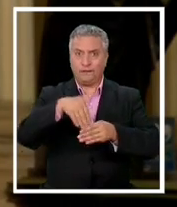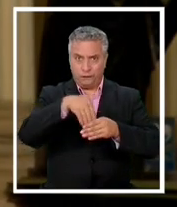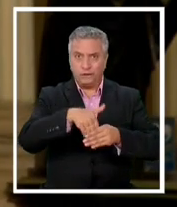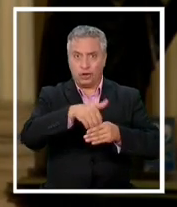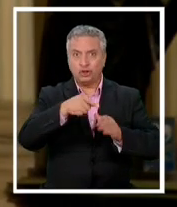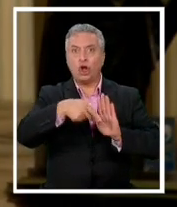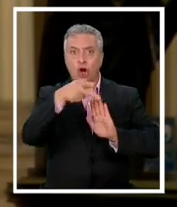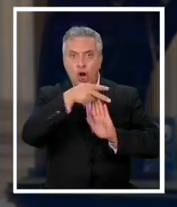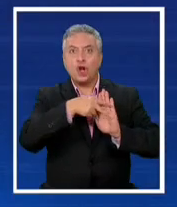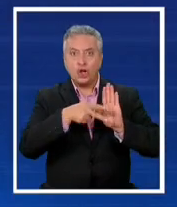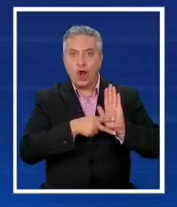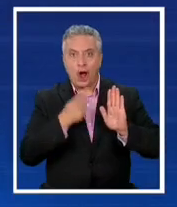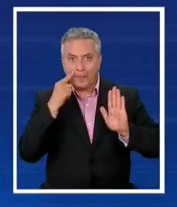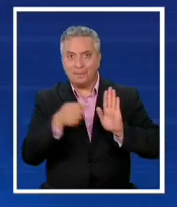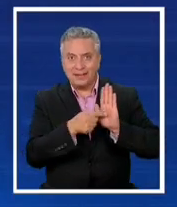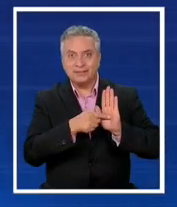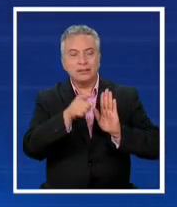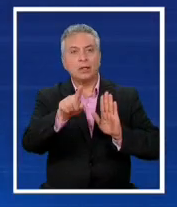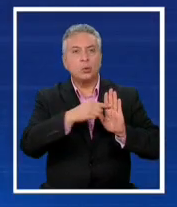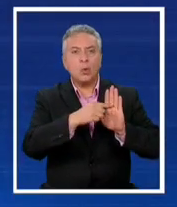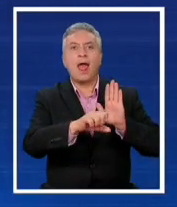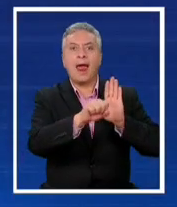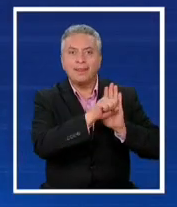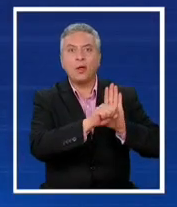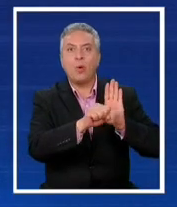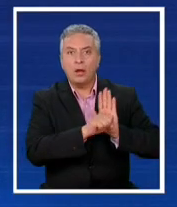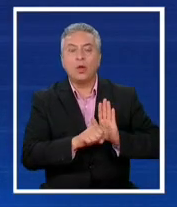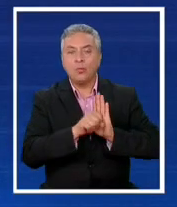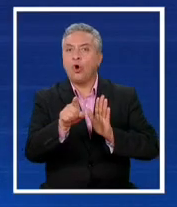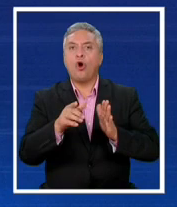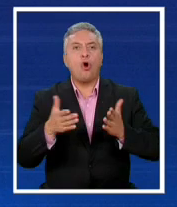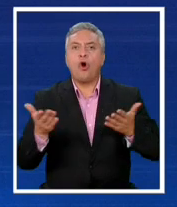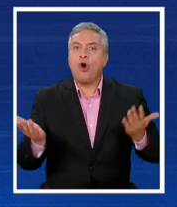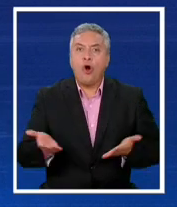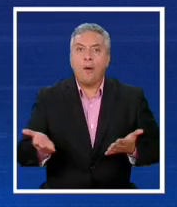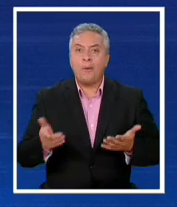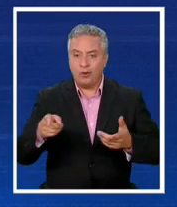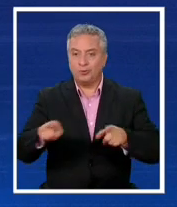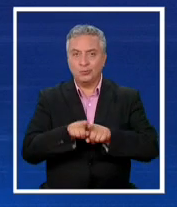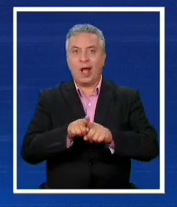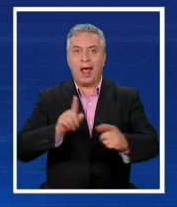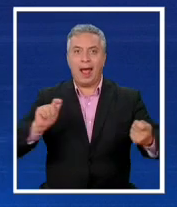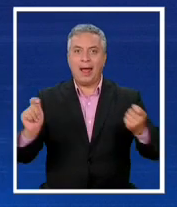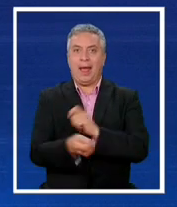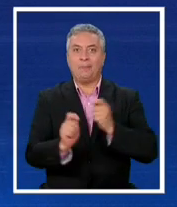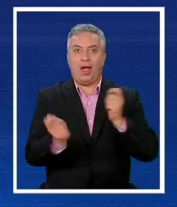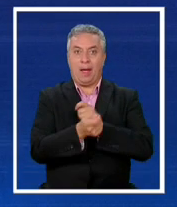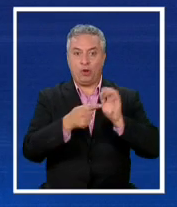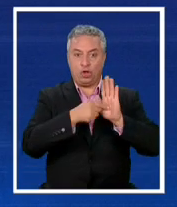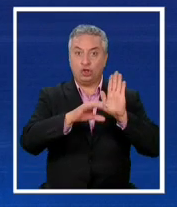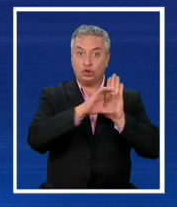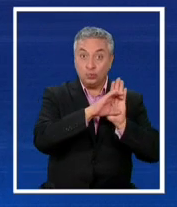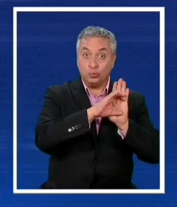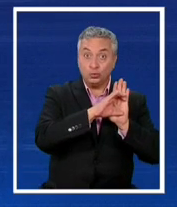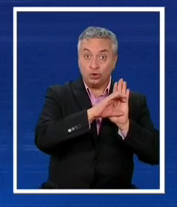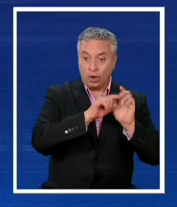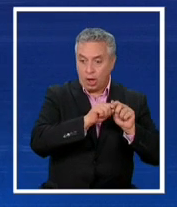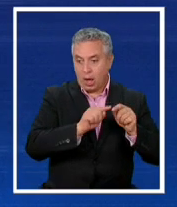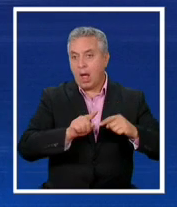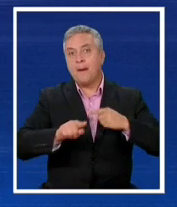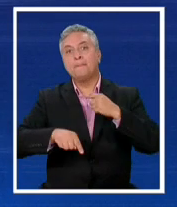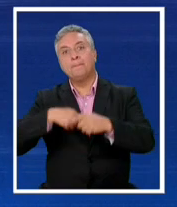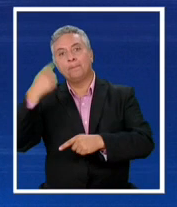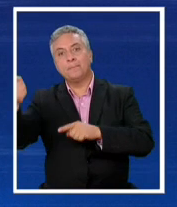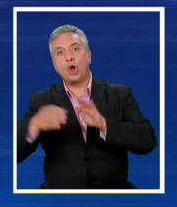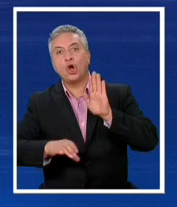transitorias. Estos artículos definen cómo y cuándo se van a ejecutar los cambios desde la constitución actual a la próxima